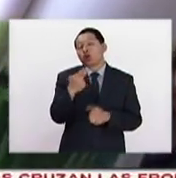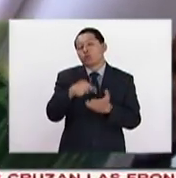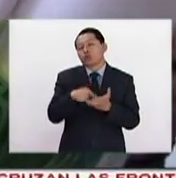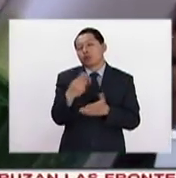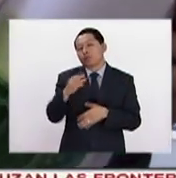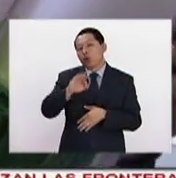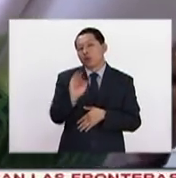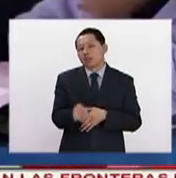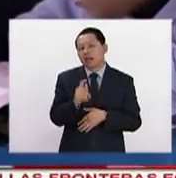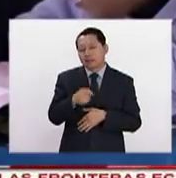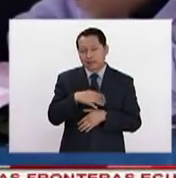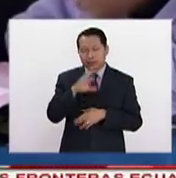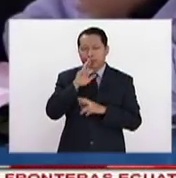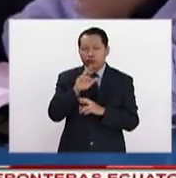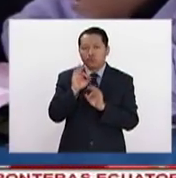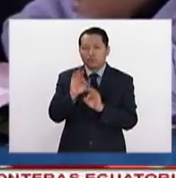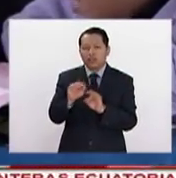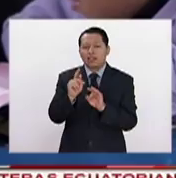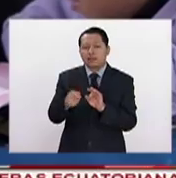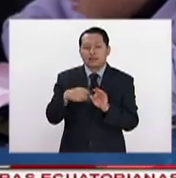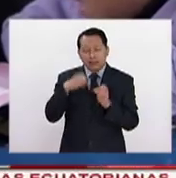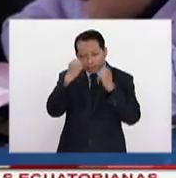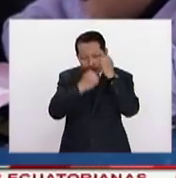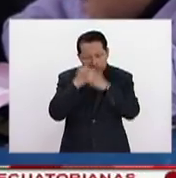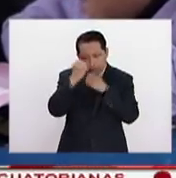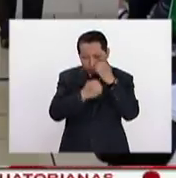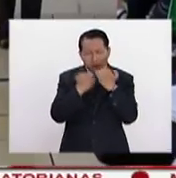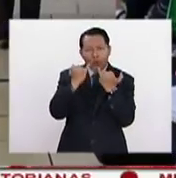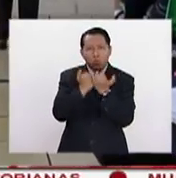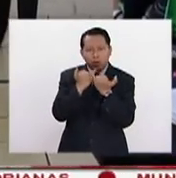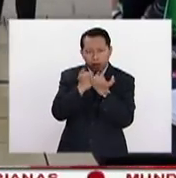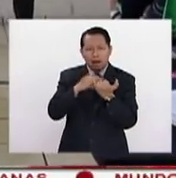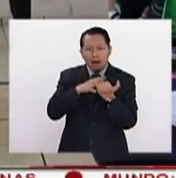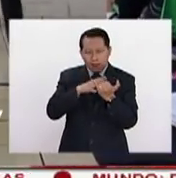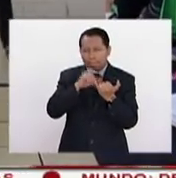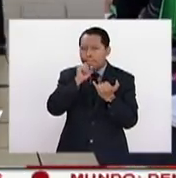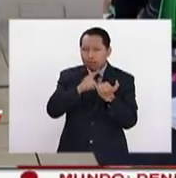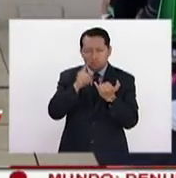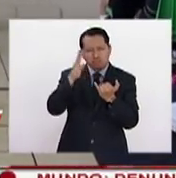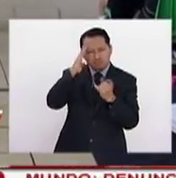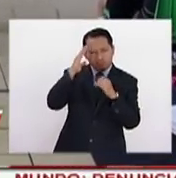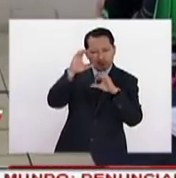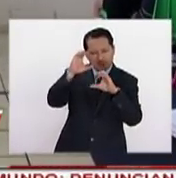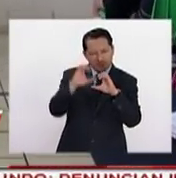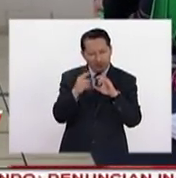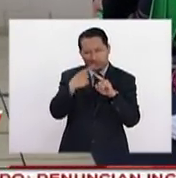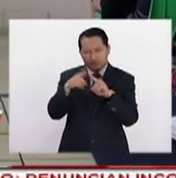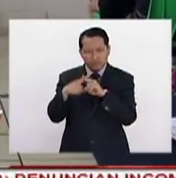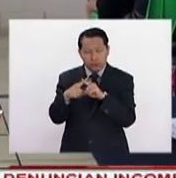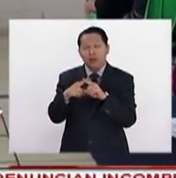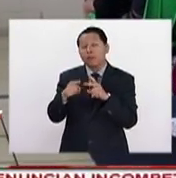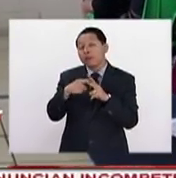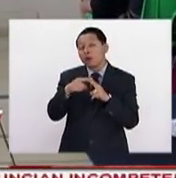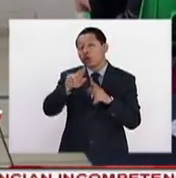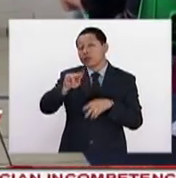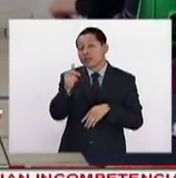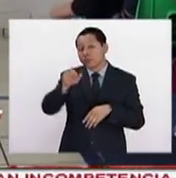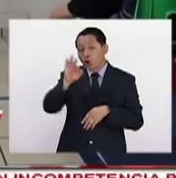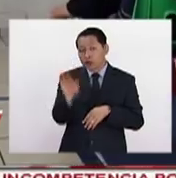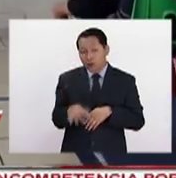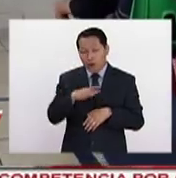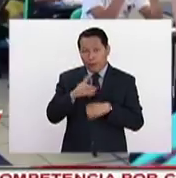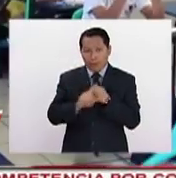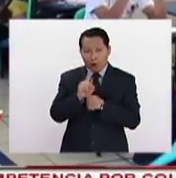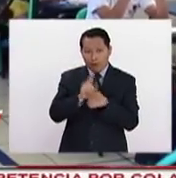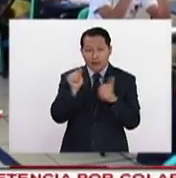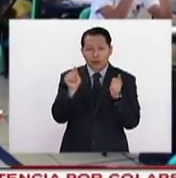obtuvo resultados favorables en análisis y jerarquización de argumentos. En matemáticas, 86% pudo resolver